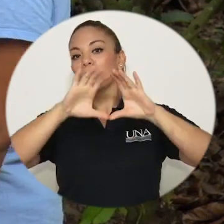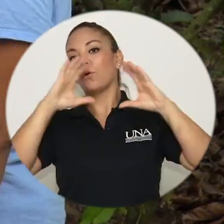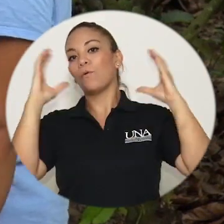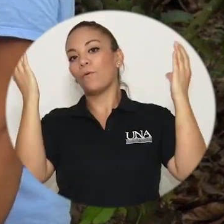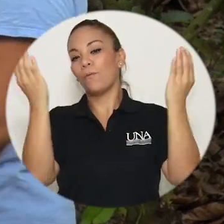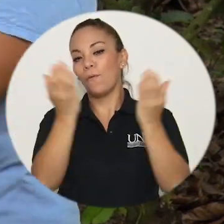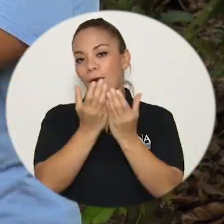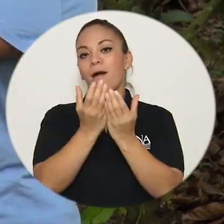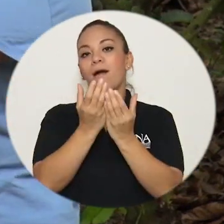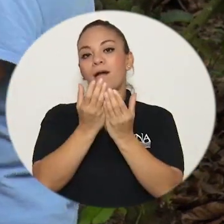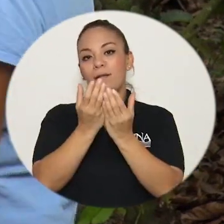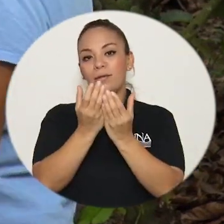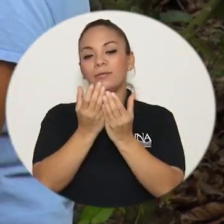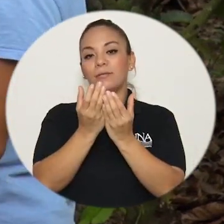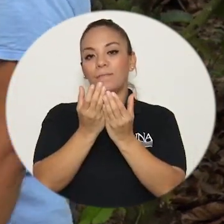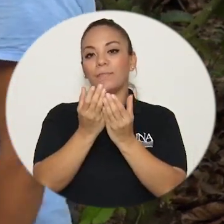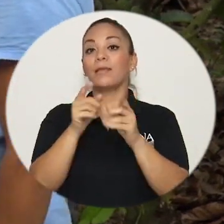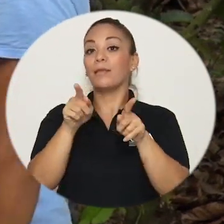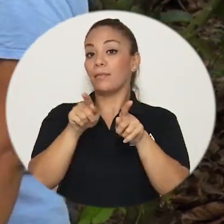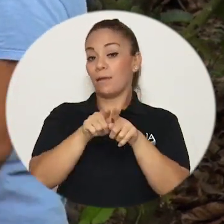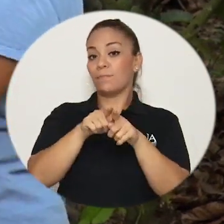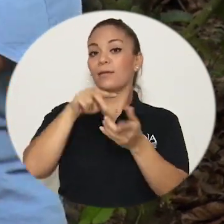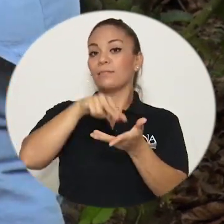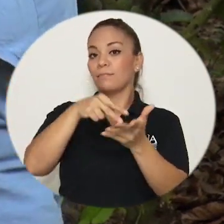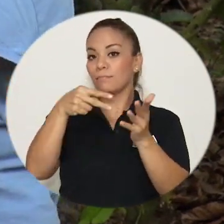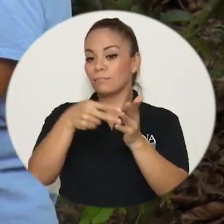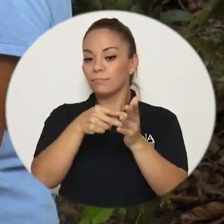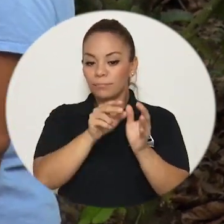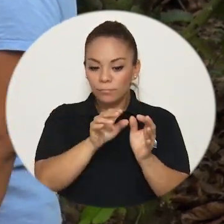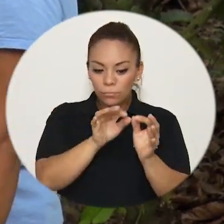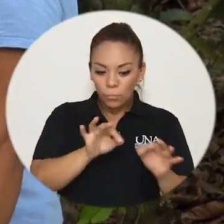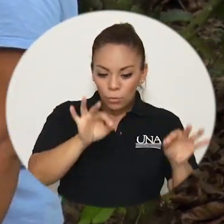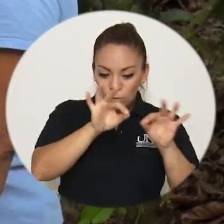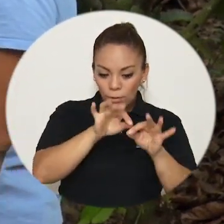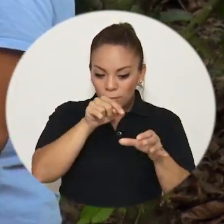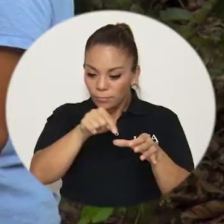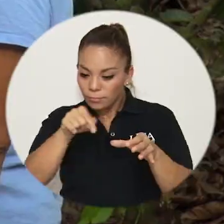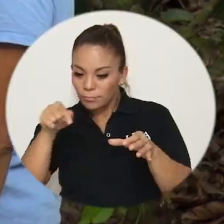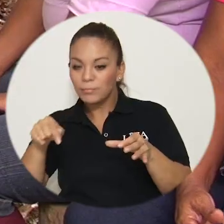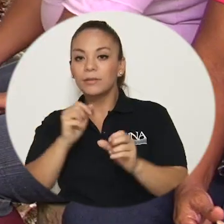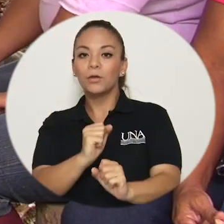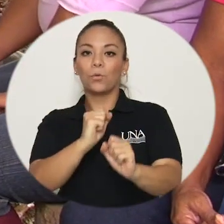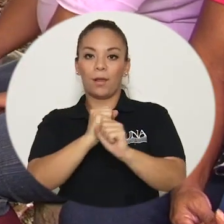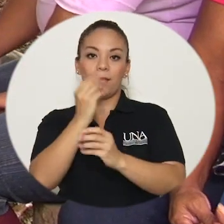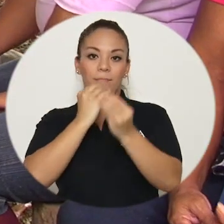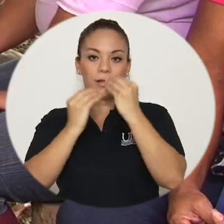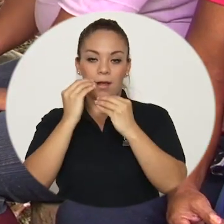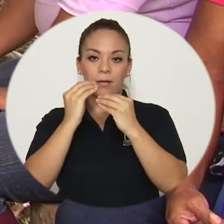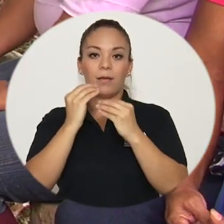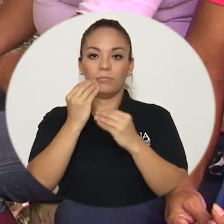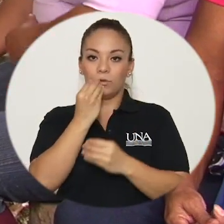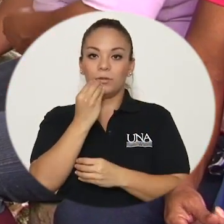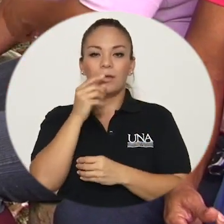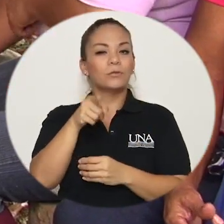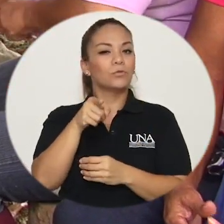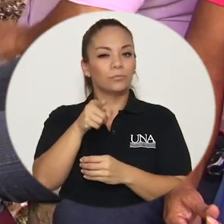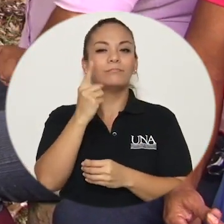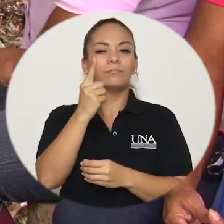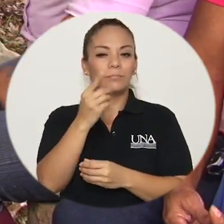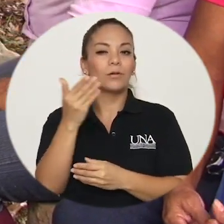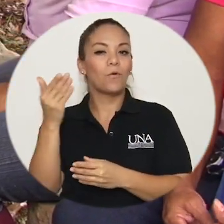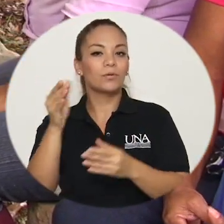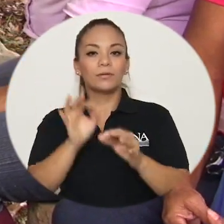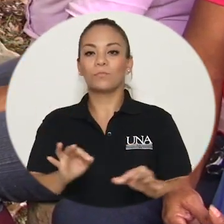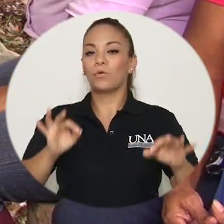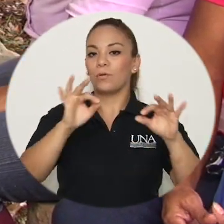globales, sistemas agroalimentarios globales, y en términos de los pilares que conforman la seguridad alimentaria y nutricional. Ese es un primer elemento